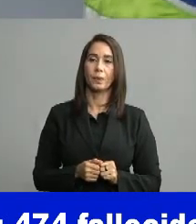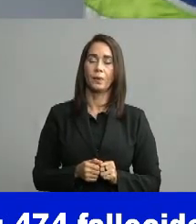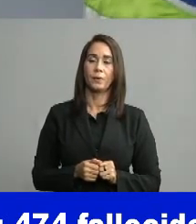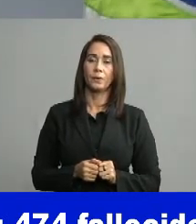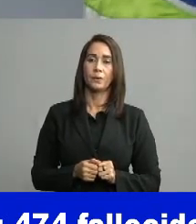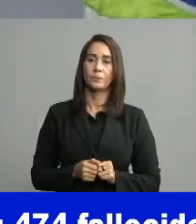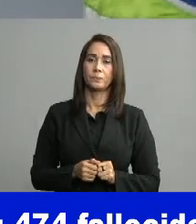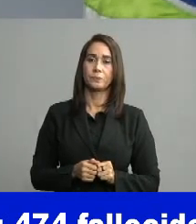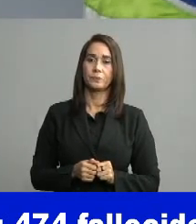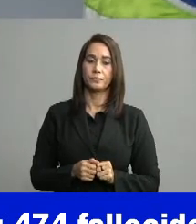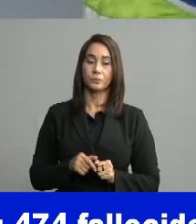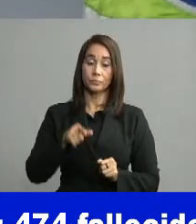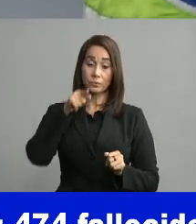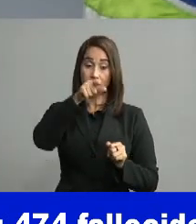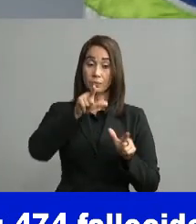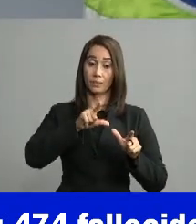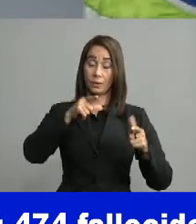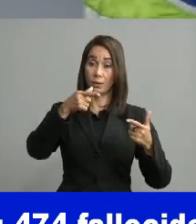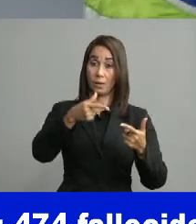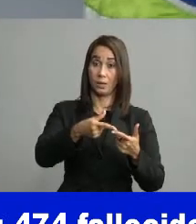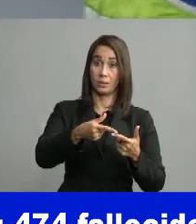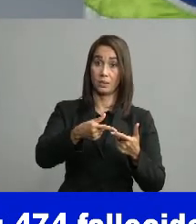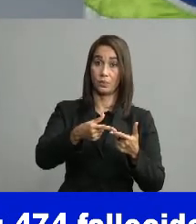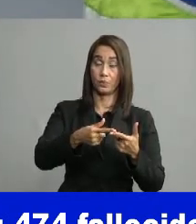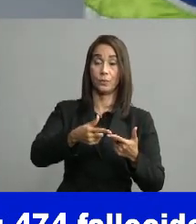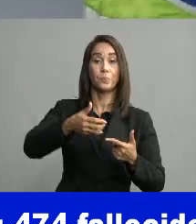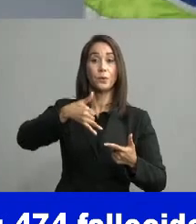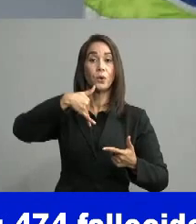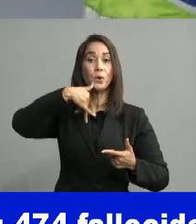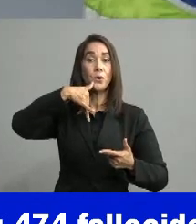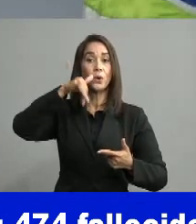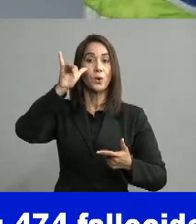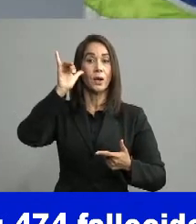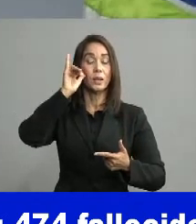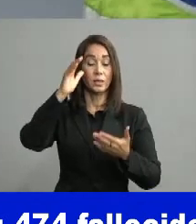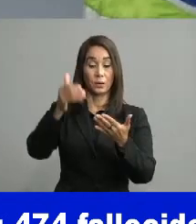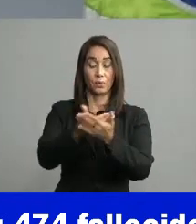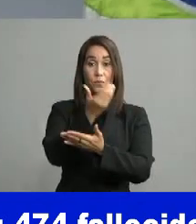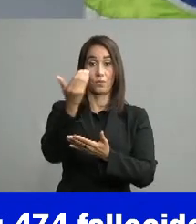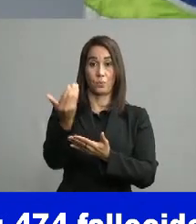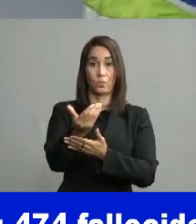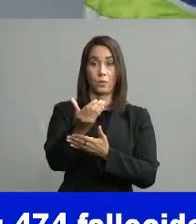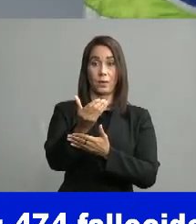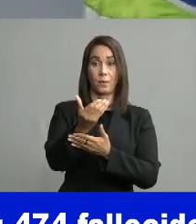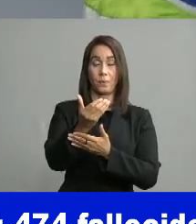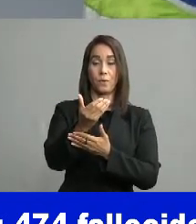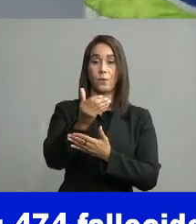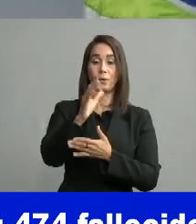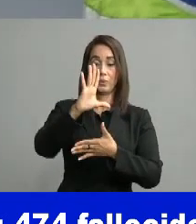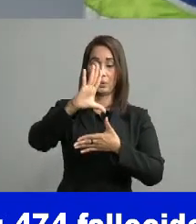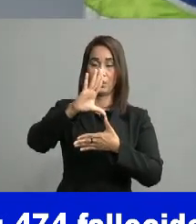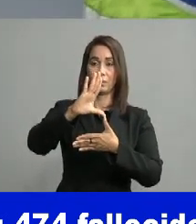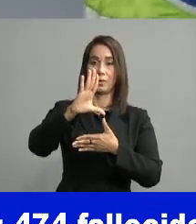De ellos, en el día de ayer sucedieron